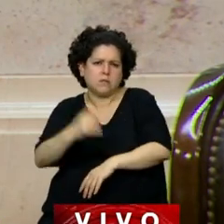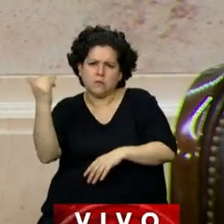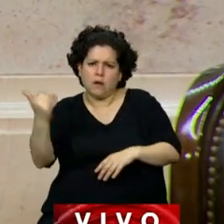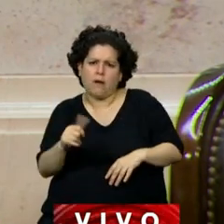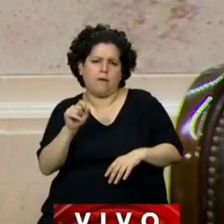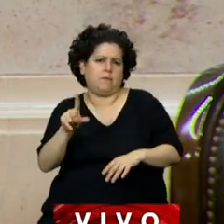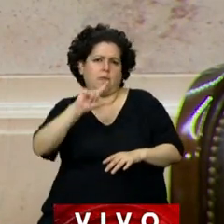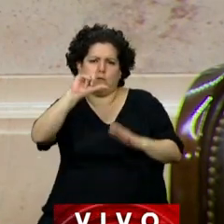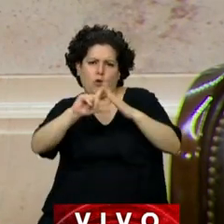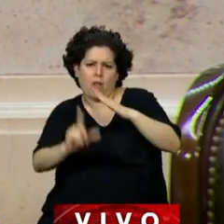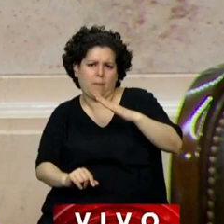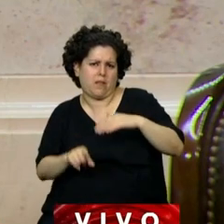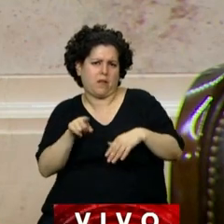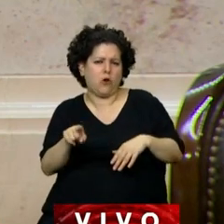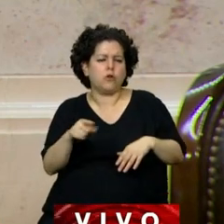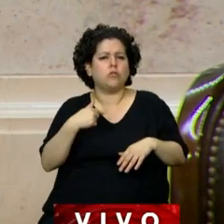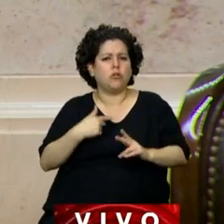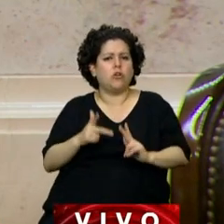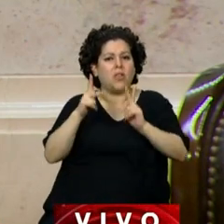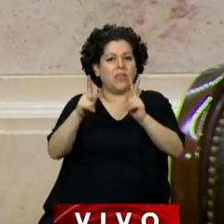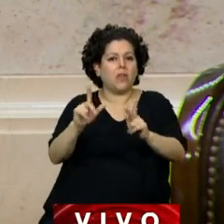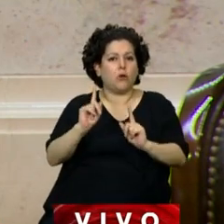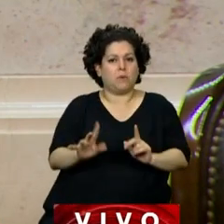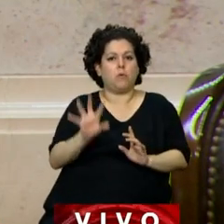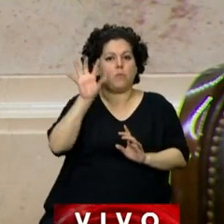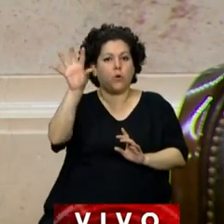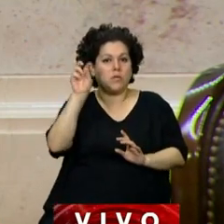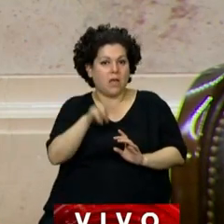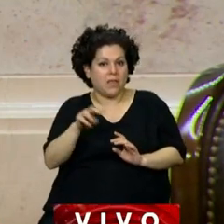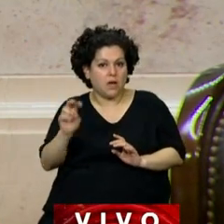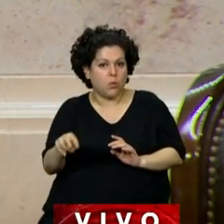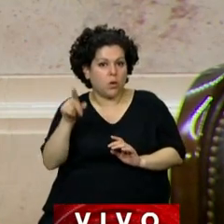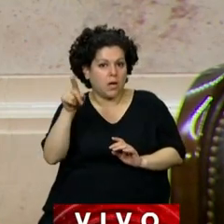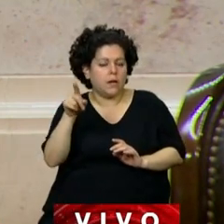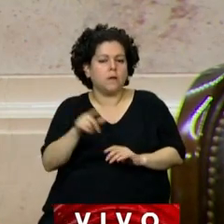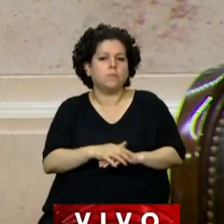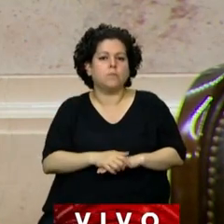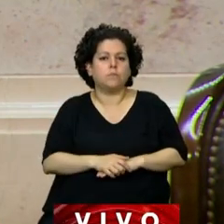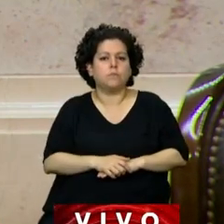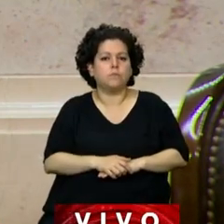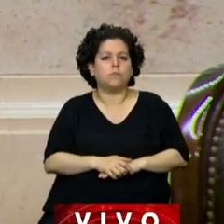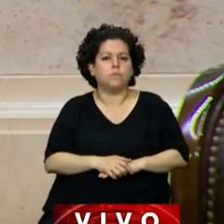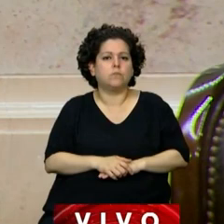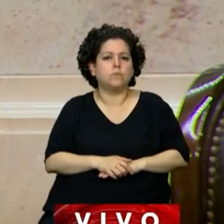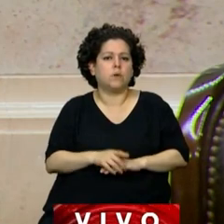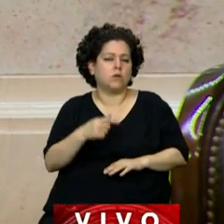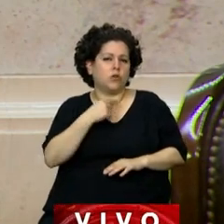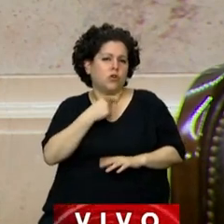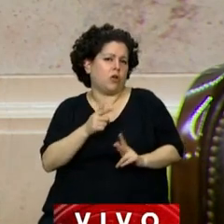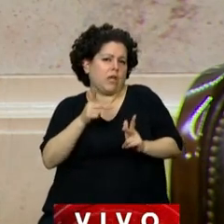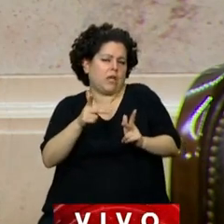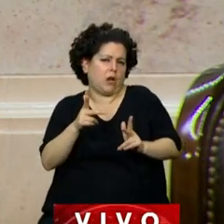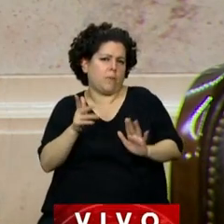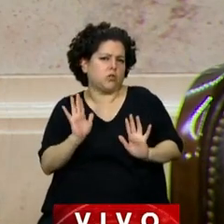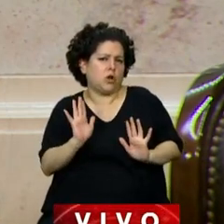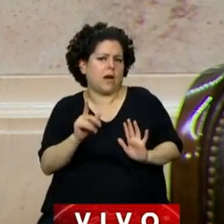Y desde lo que menciono que se hizo en la provincia de Neuquén, quiero mencionar y